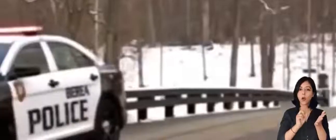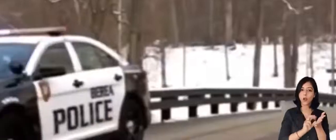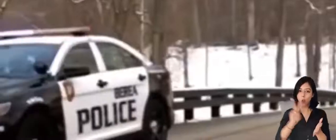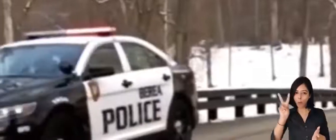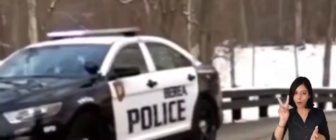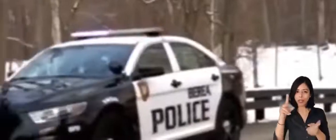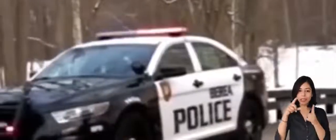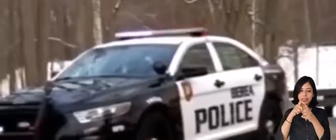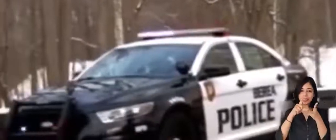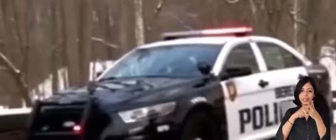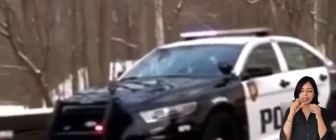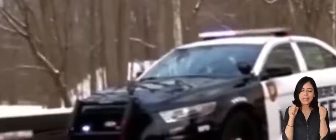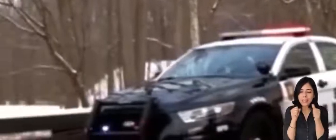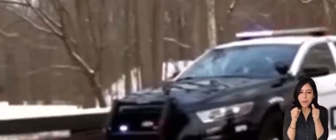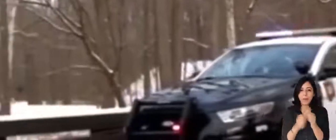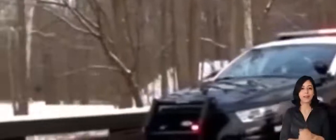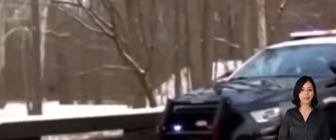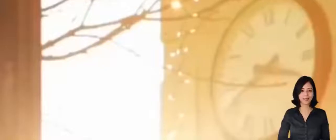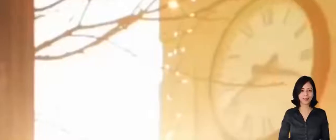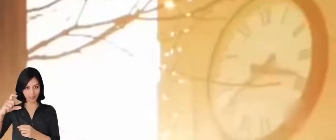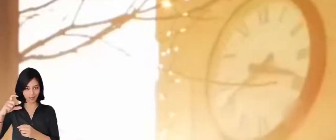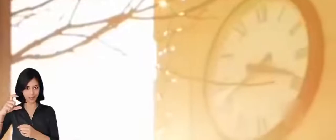parecía llevarlos en la dirección equivocada.